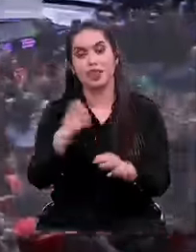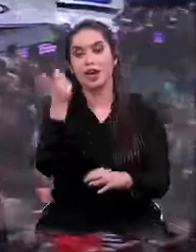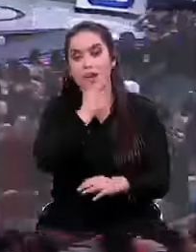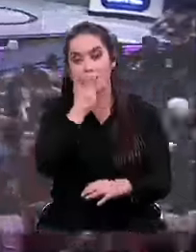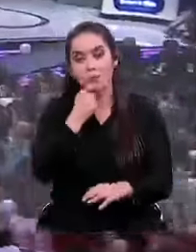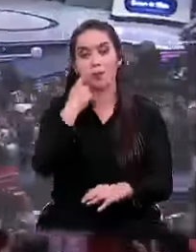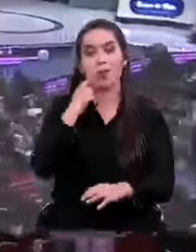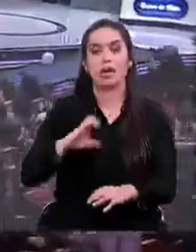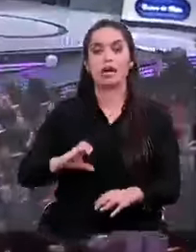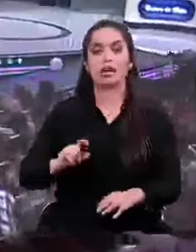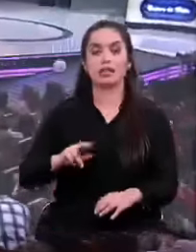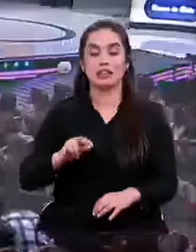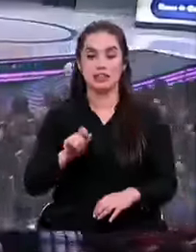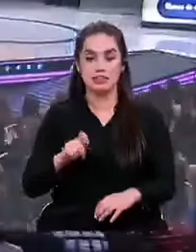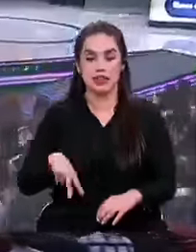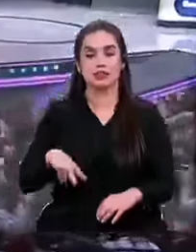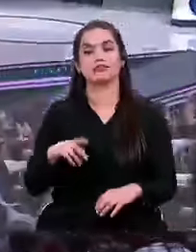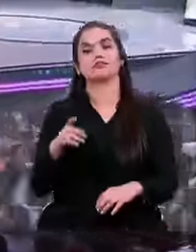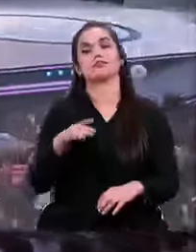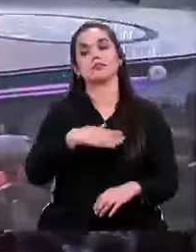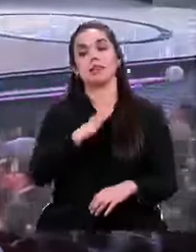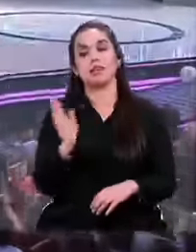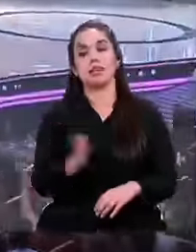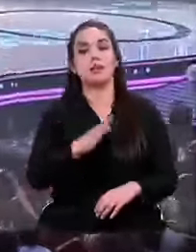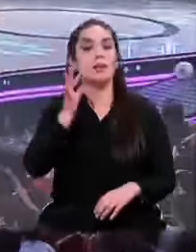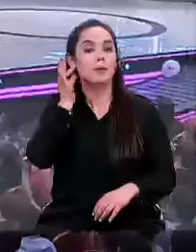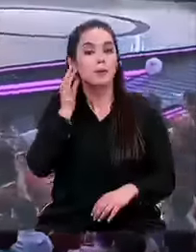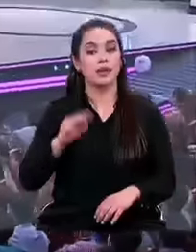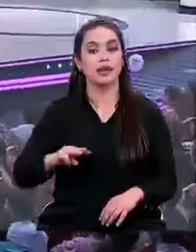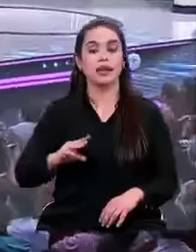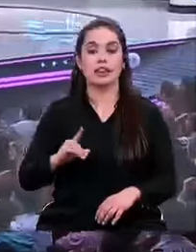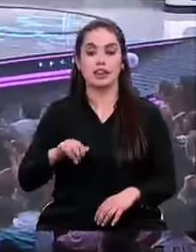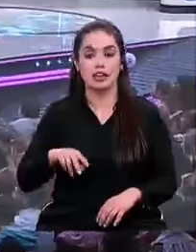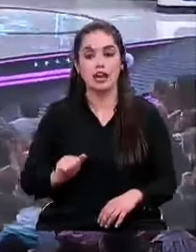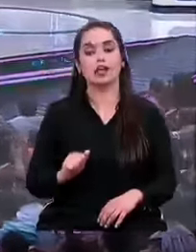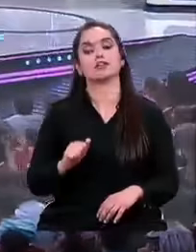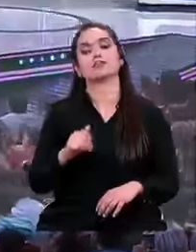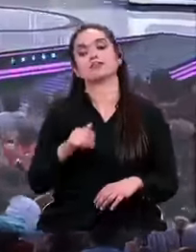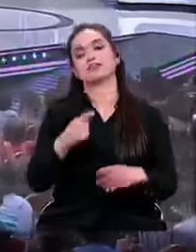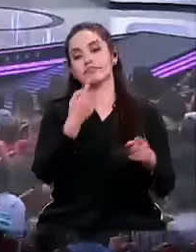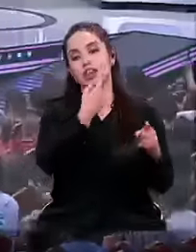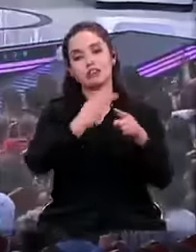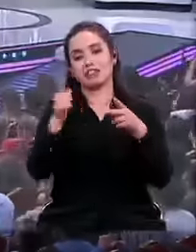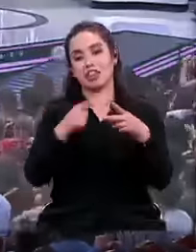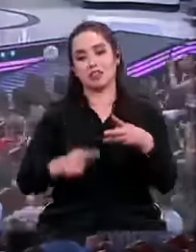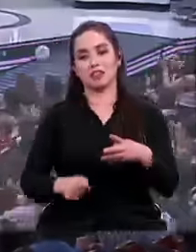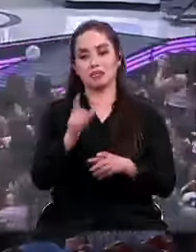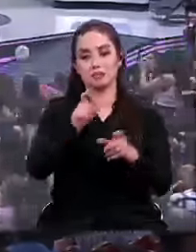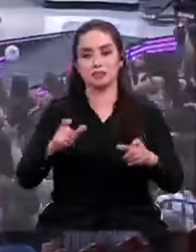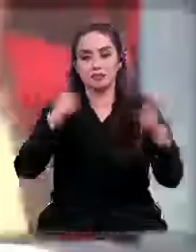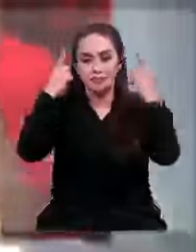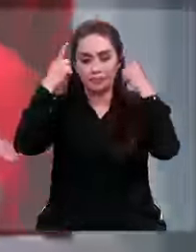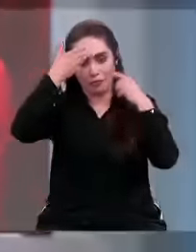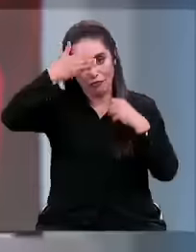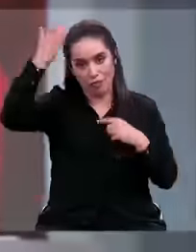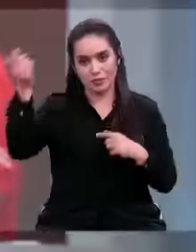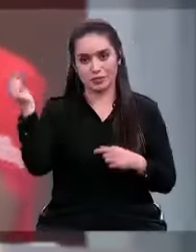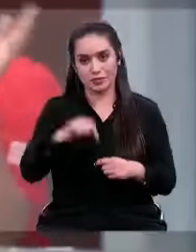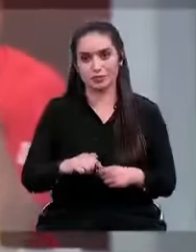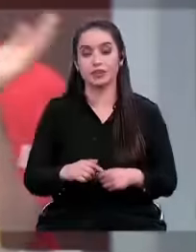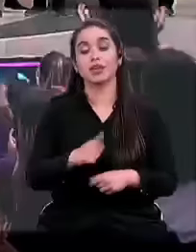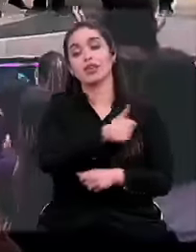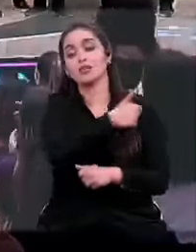Cristian Sánchez, de la Diana, de la Javiera, de Martín, que han estado esta noche con nosotros. Y a todos los amigos